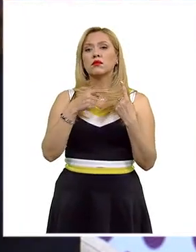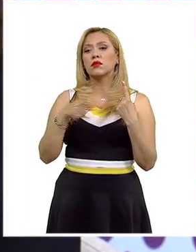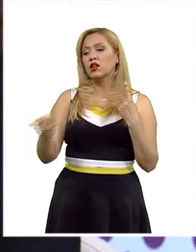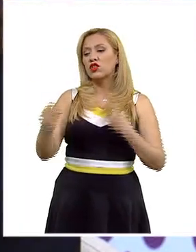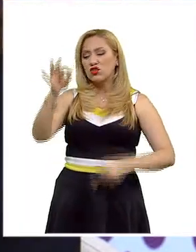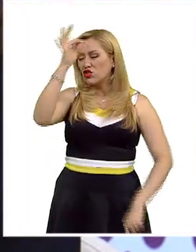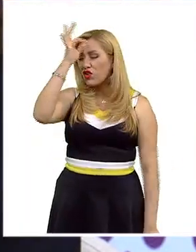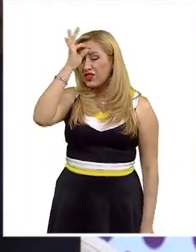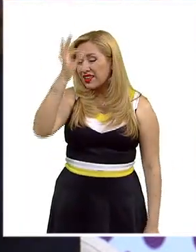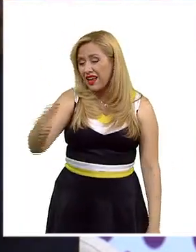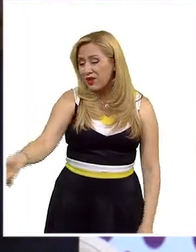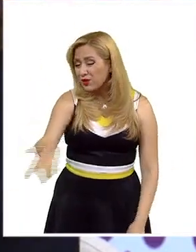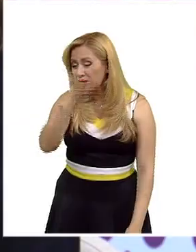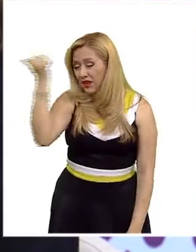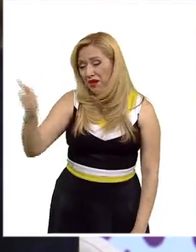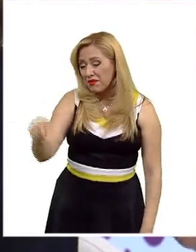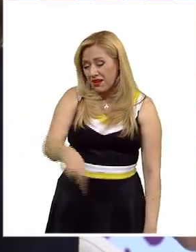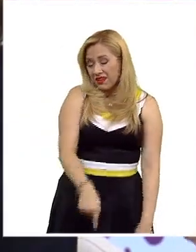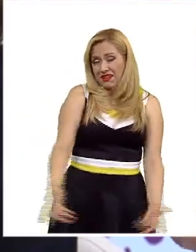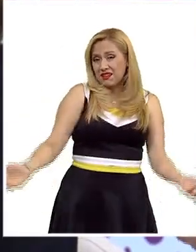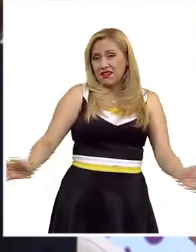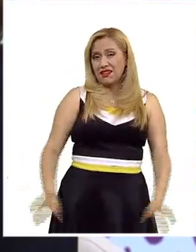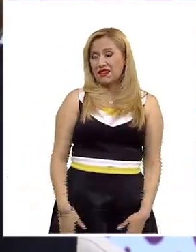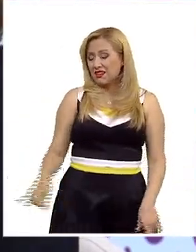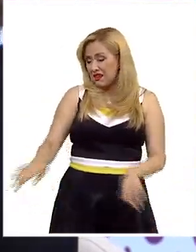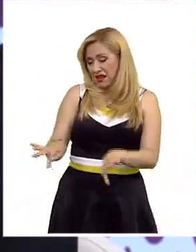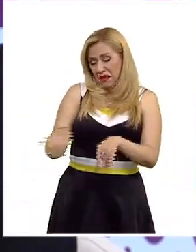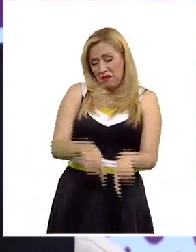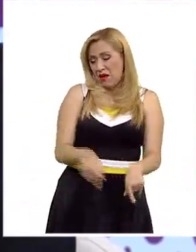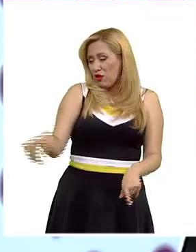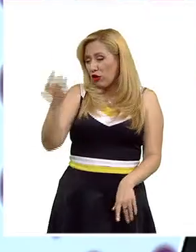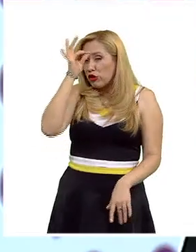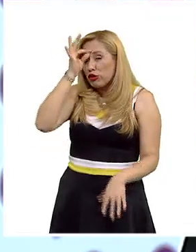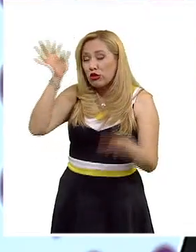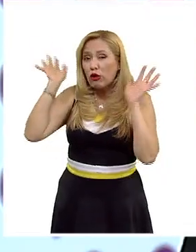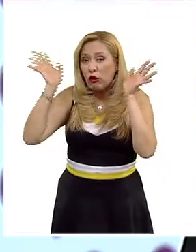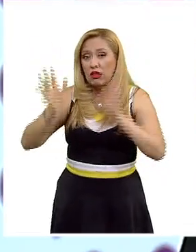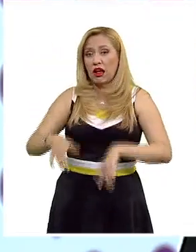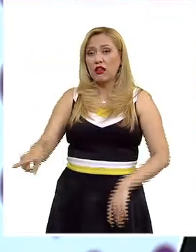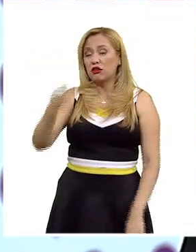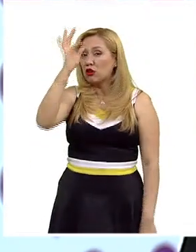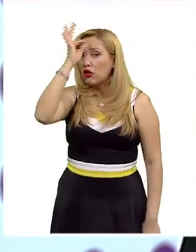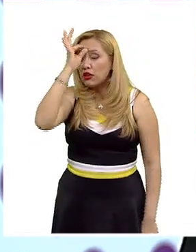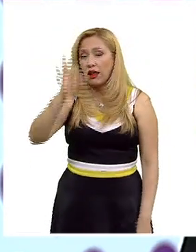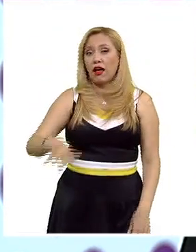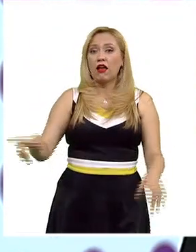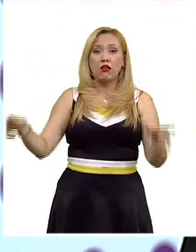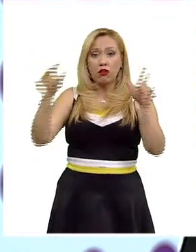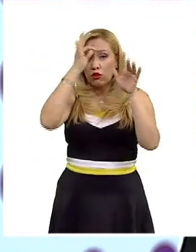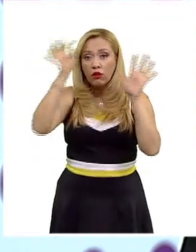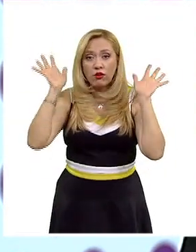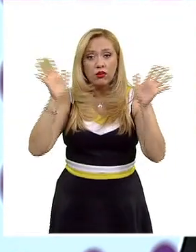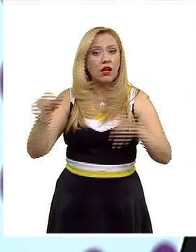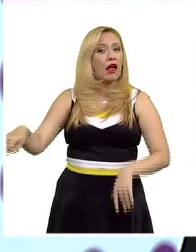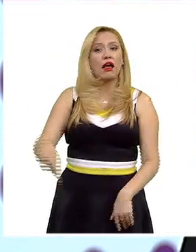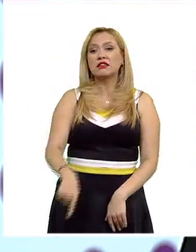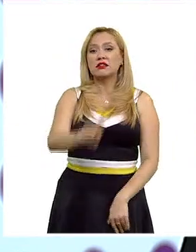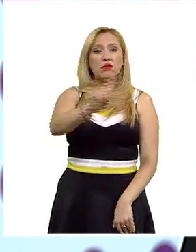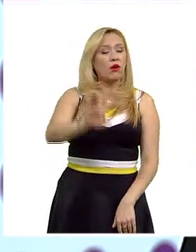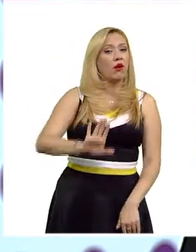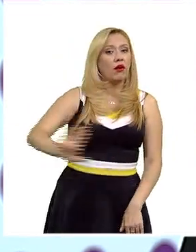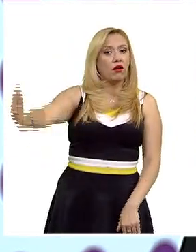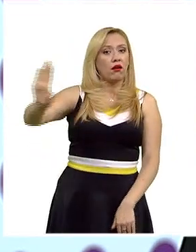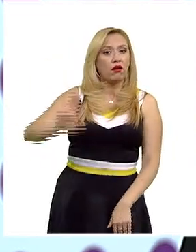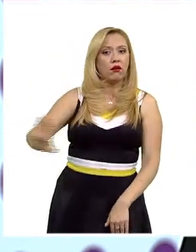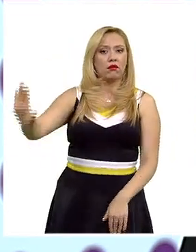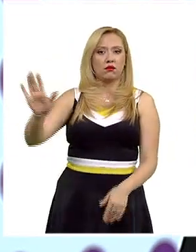muy tontas para trabajar ahí. O sea, muy tontas para trabajar ahí. Otra vez, es recordarles, tú no perteneces aquí, ¿no? Y a lo mejor no lo estoy